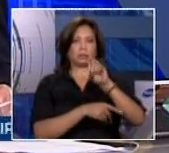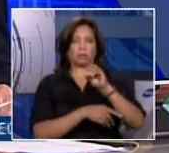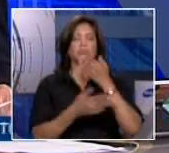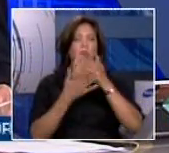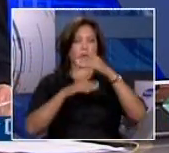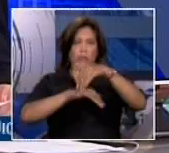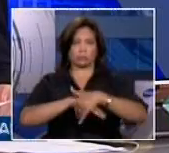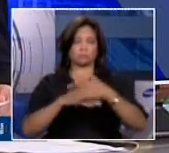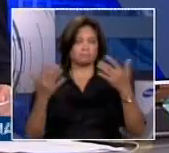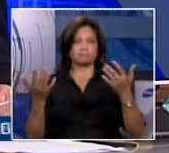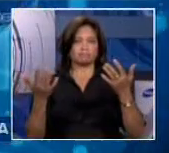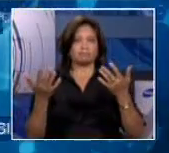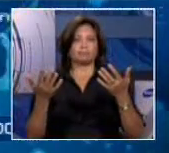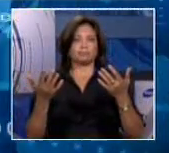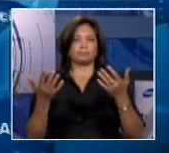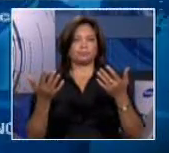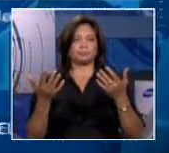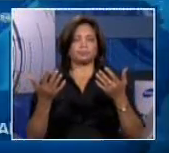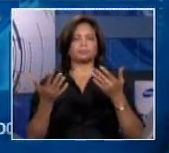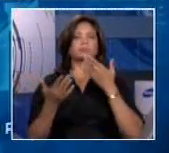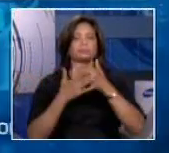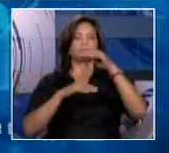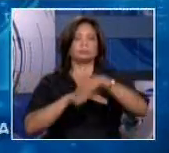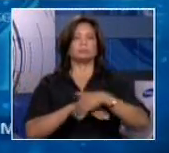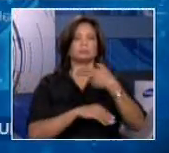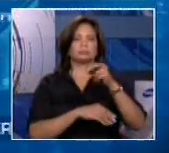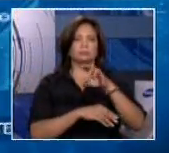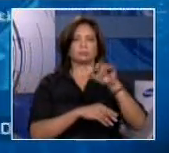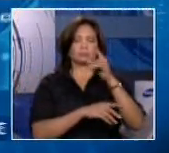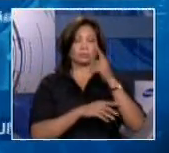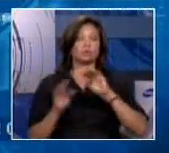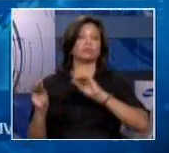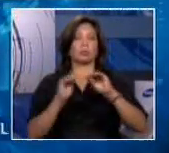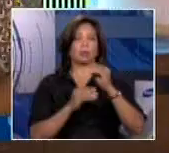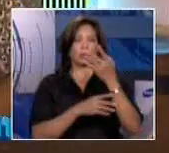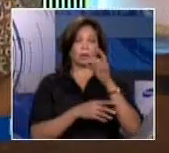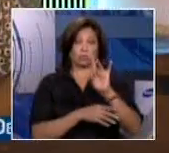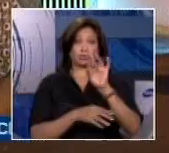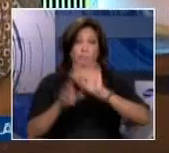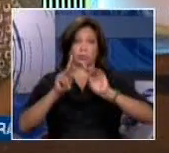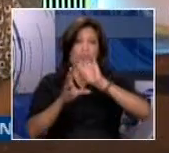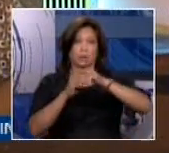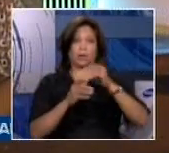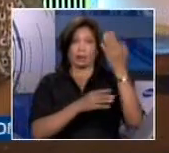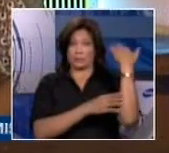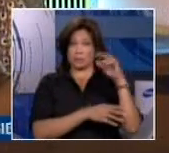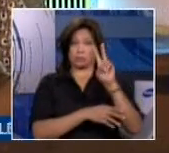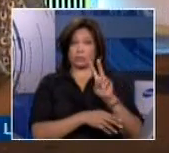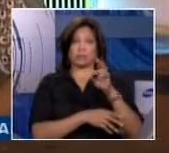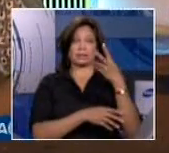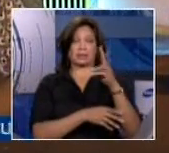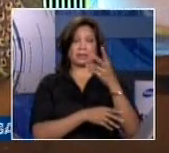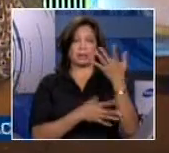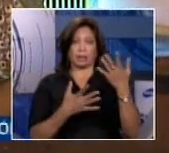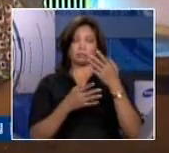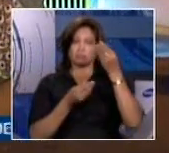Buenas noches, Jenny. Cuando gustes. Muy buenas noches, Horacio, y esta noche fueron trasladados los 8 imputados que el pasado viernes 16